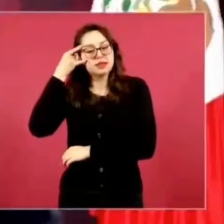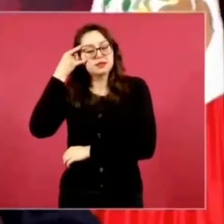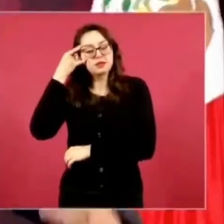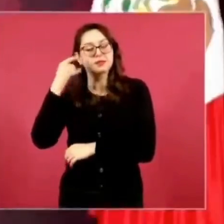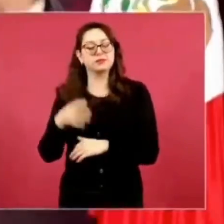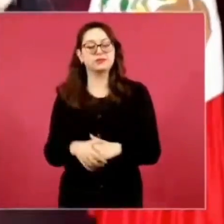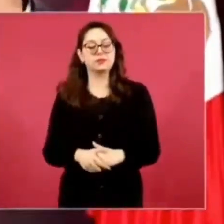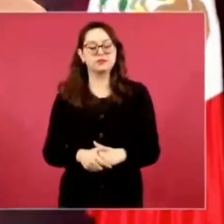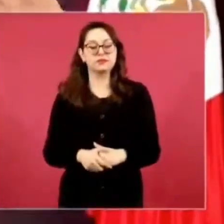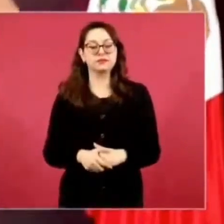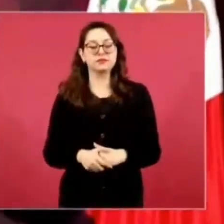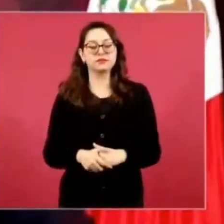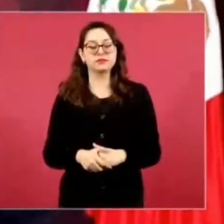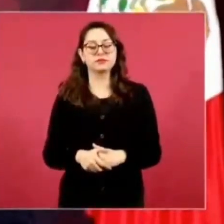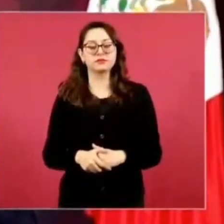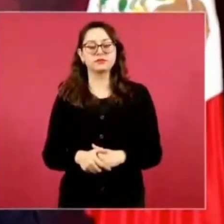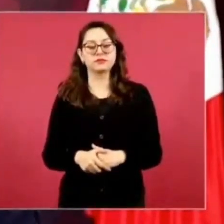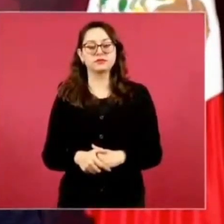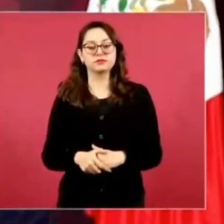Nosotros en Tabasco